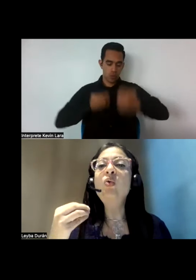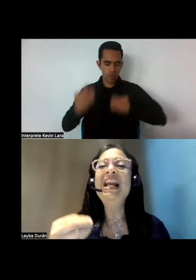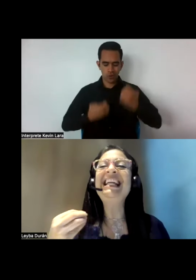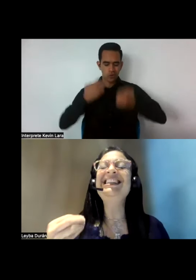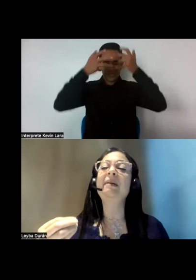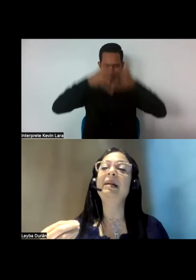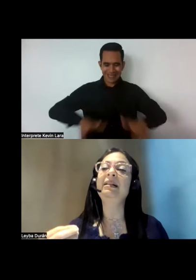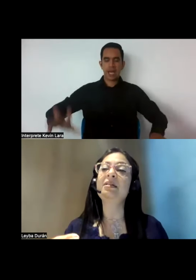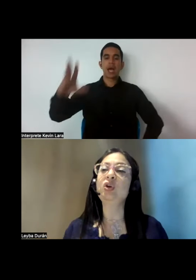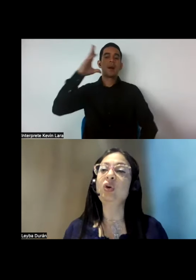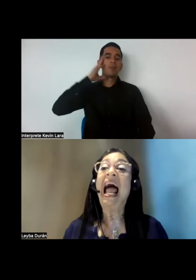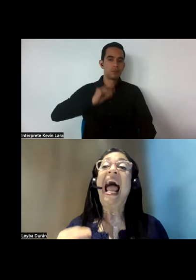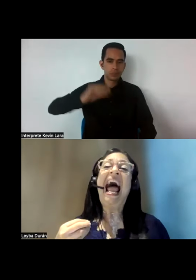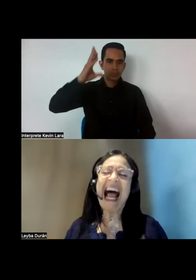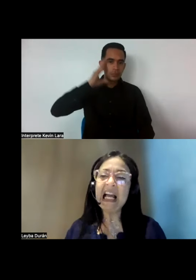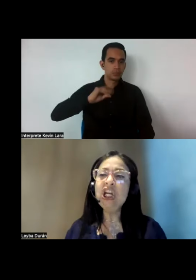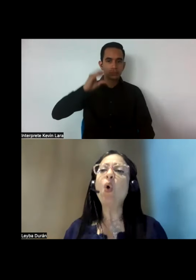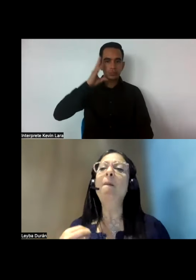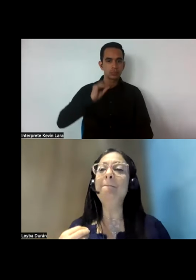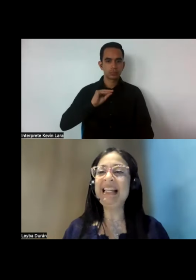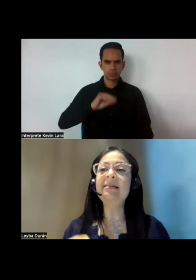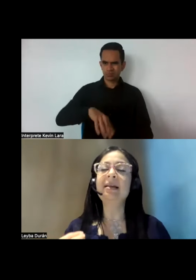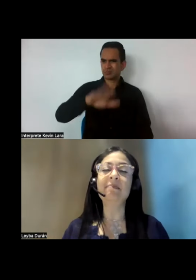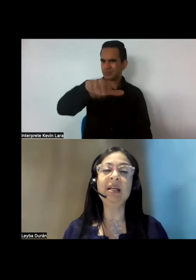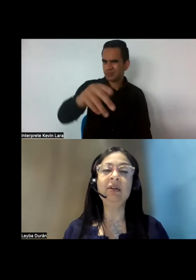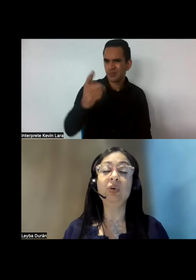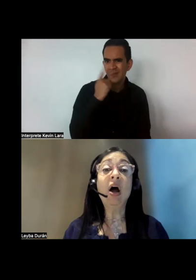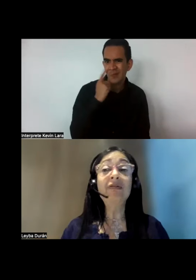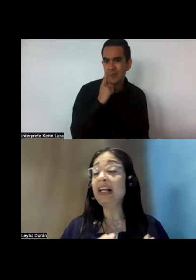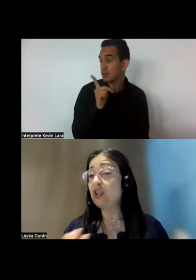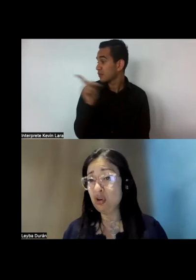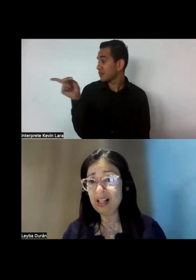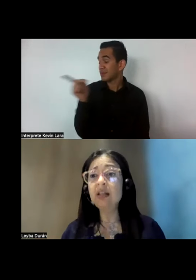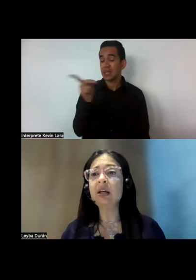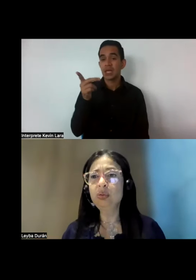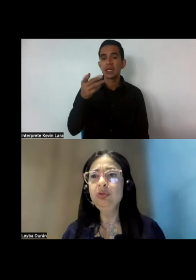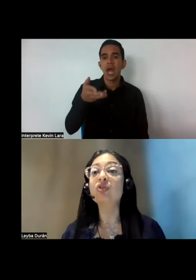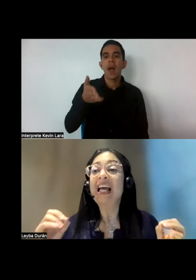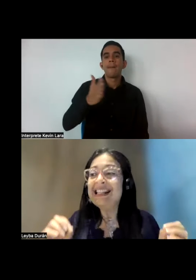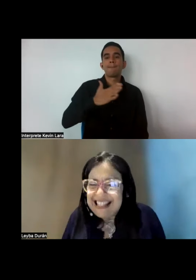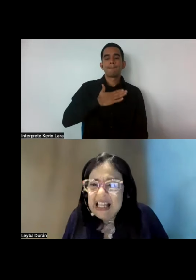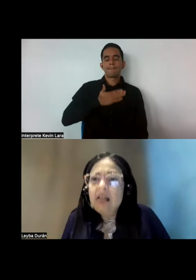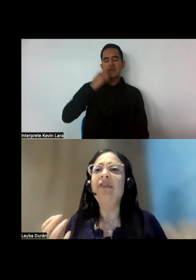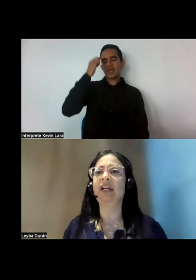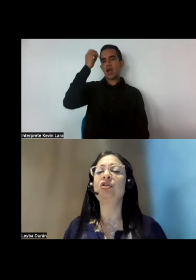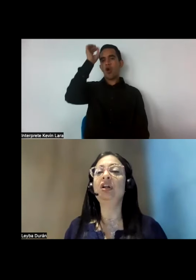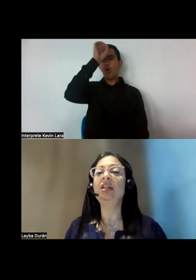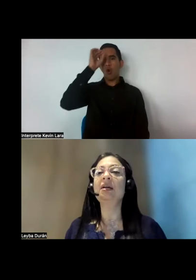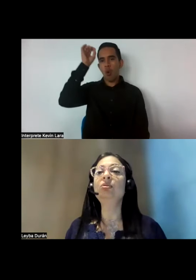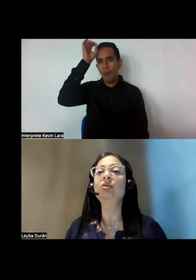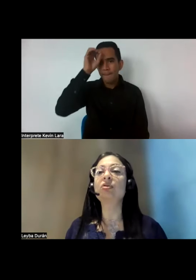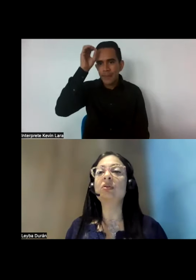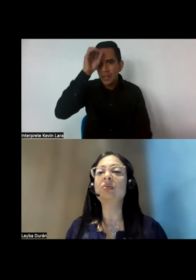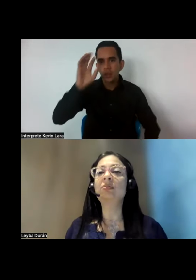Hay una interpretación, hay un pensamiento, fracciones de segundos, sí, fracciones